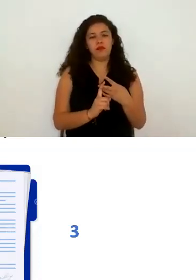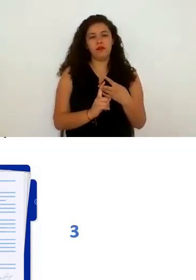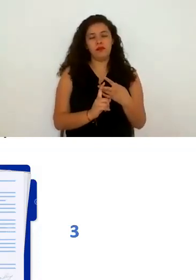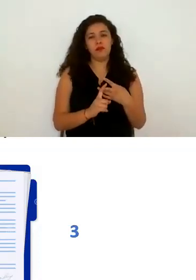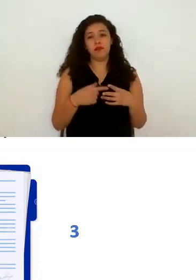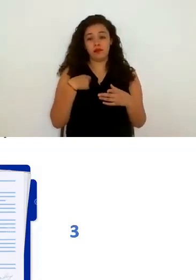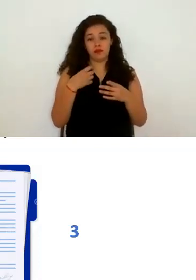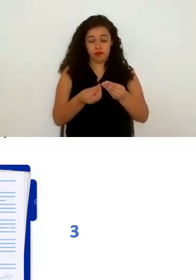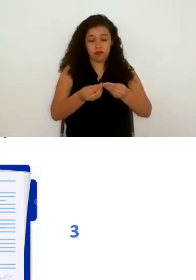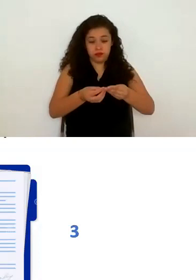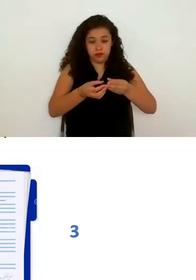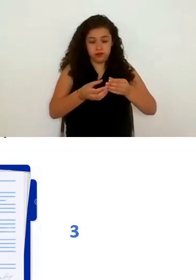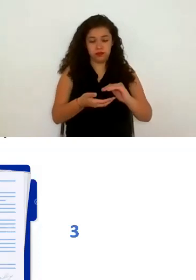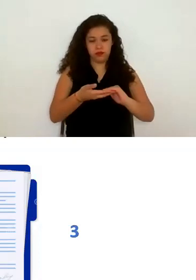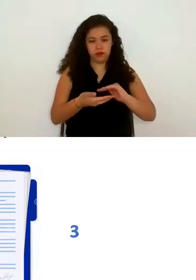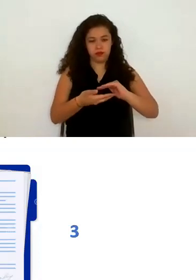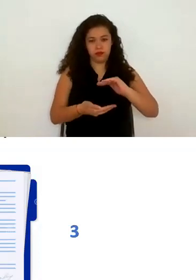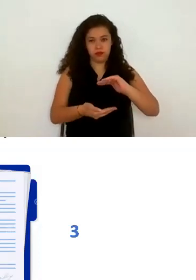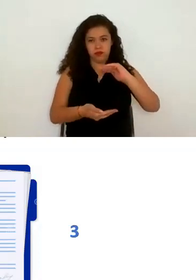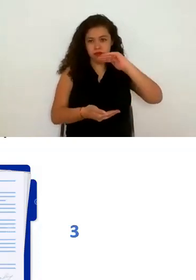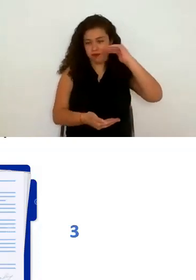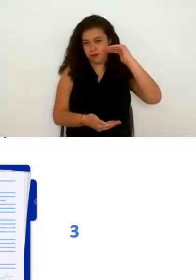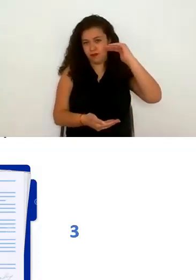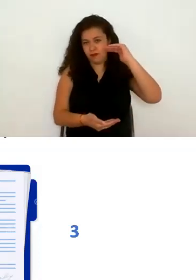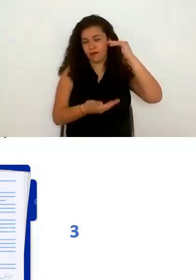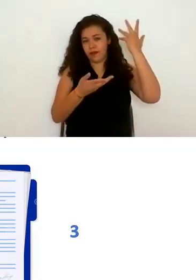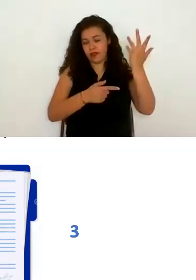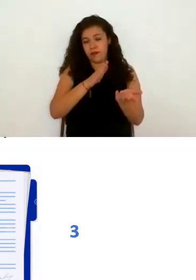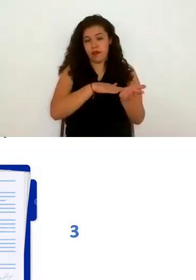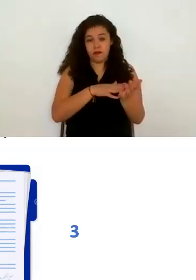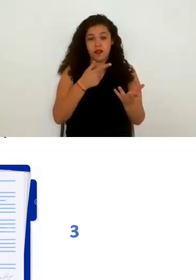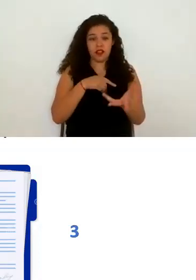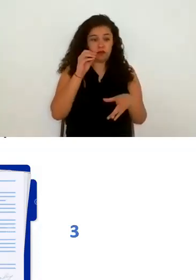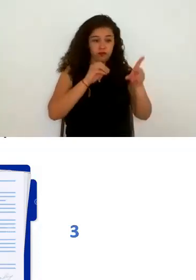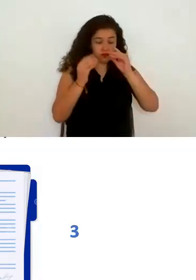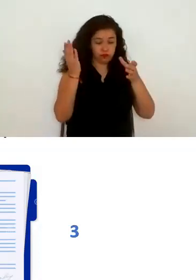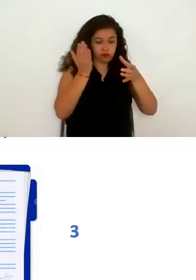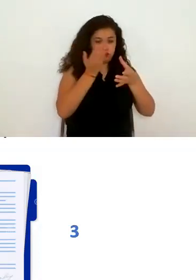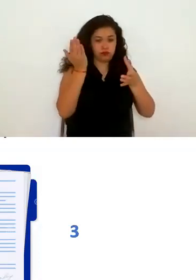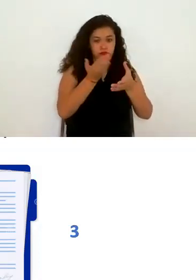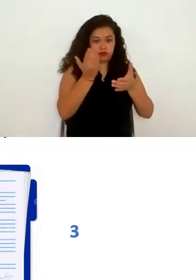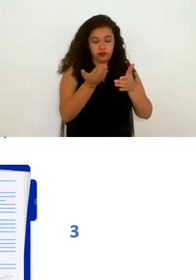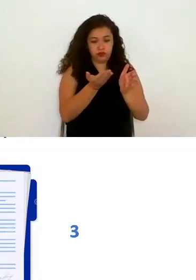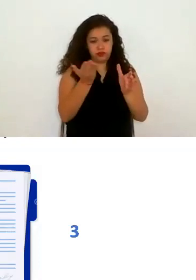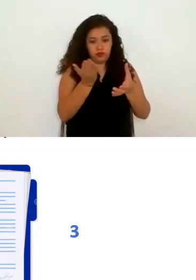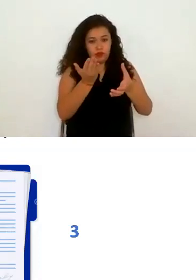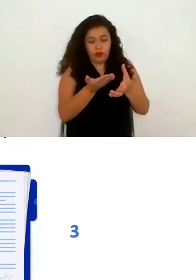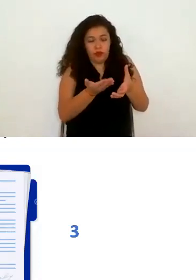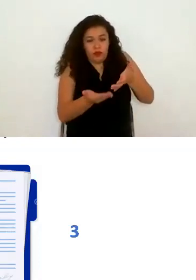podría, por toda la generación de documentos que yo podría producir en el ejercicio de mi vida laboral en la